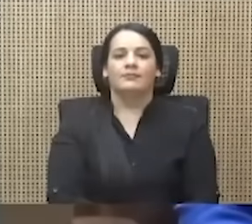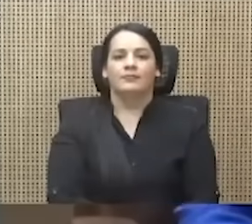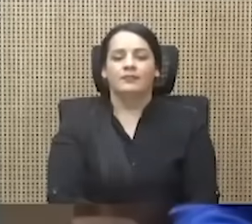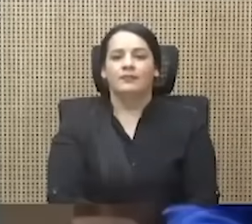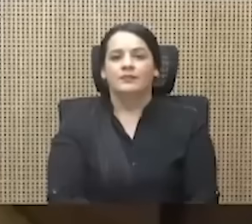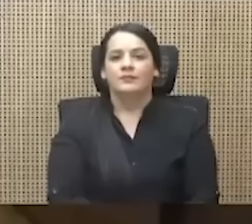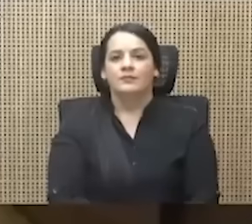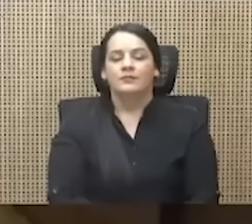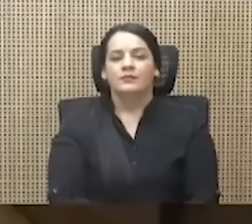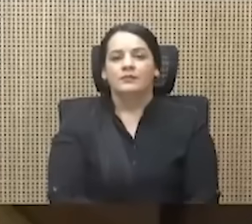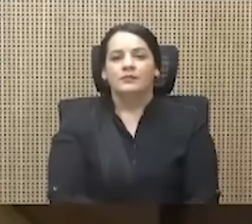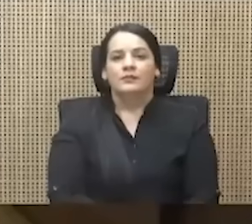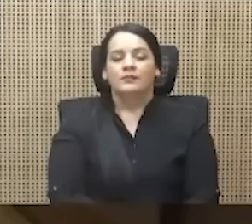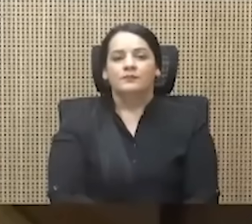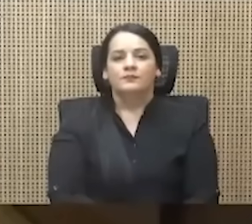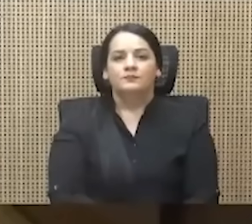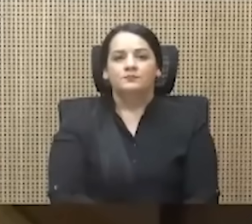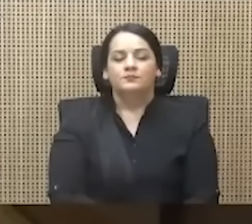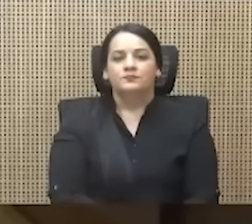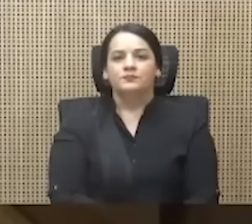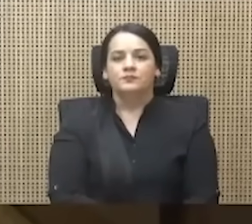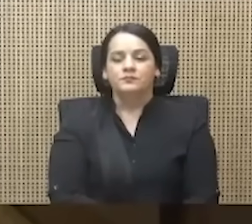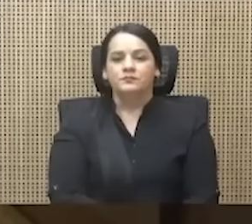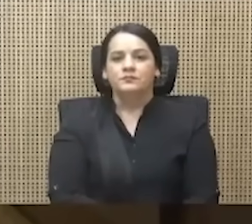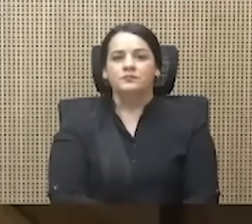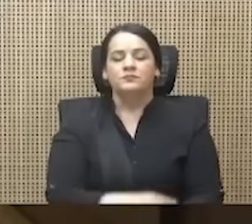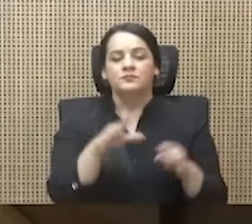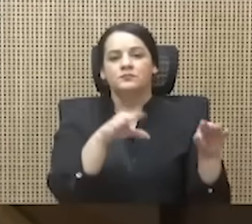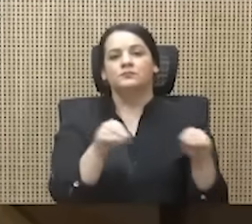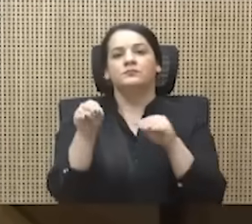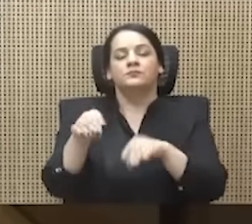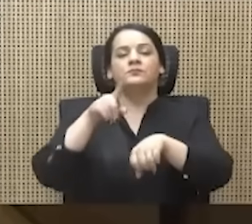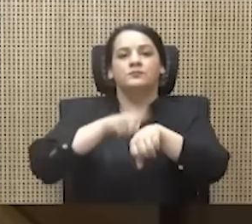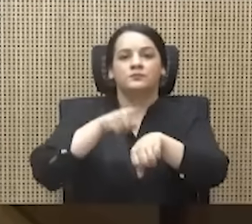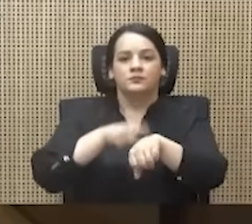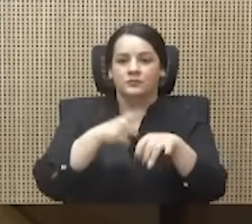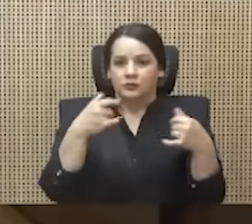Pasamos al espacio que le corresponde al Partido Liberal.